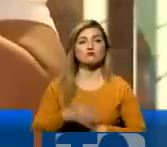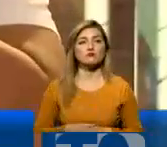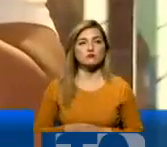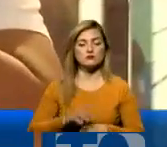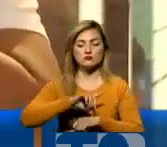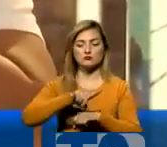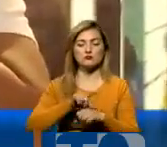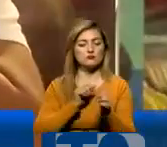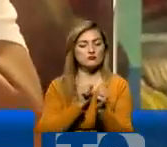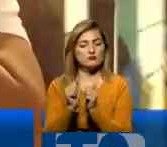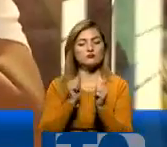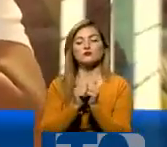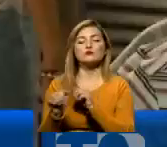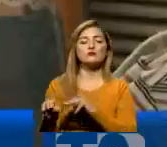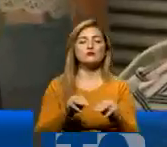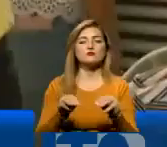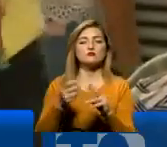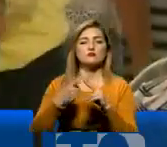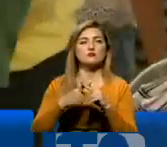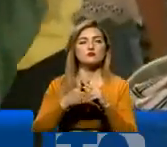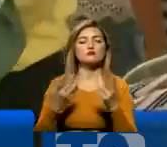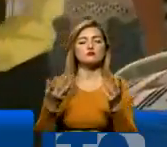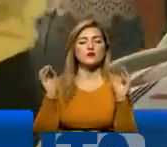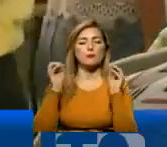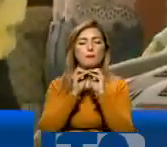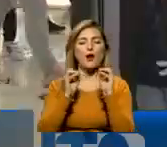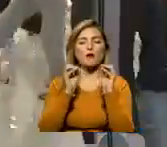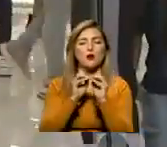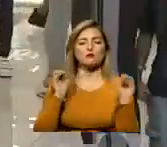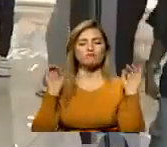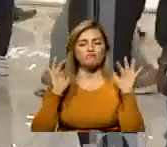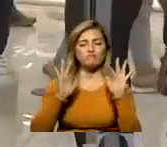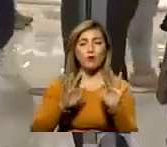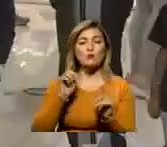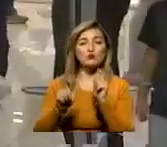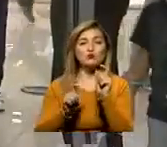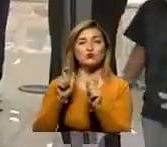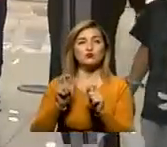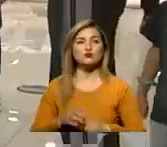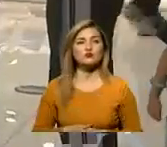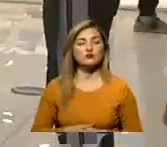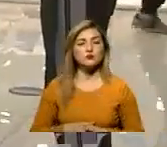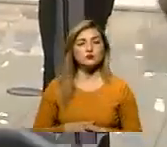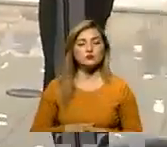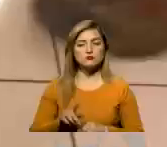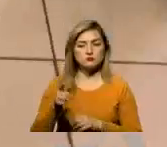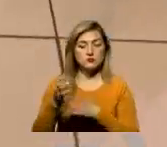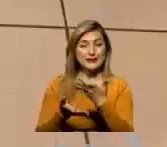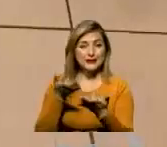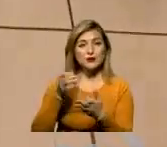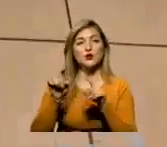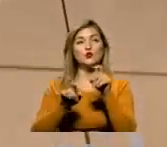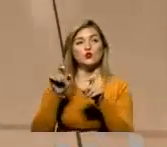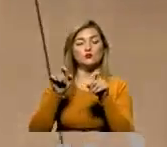los minutos, este centro comercial comenzó a recibir a más personas e incluso hubo la necesidad de en algunas tiendas